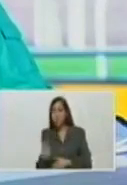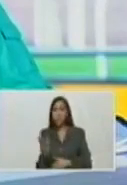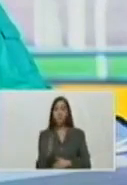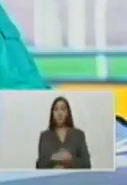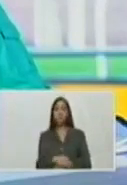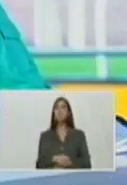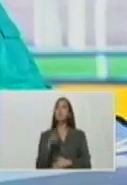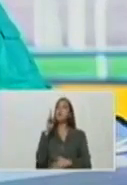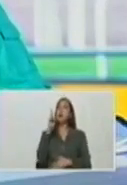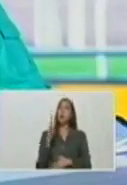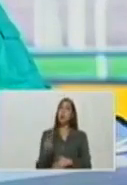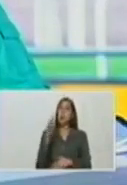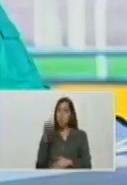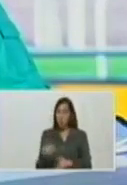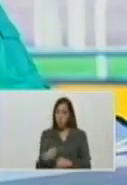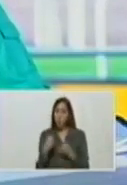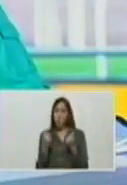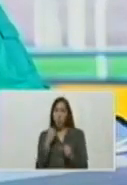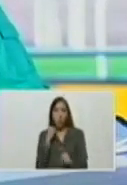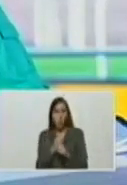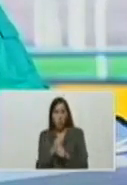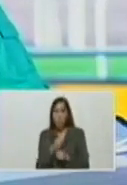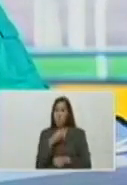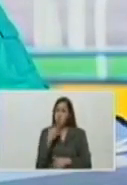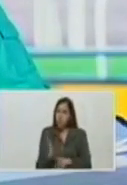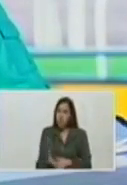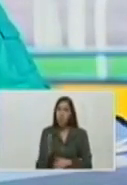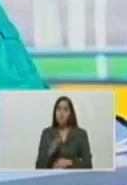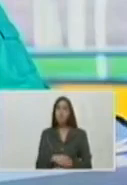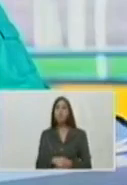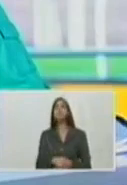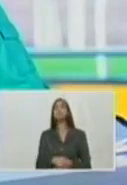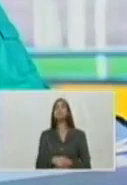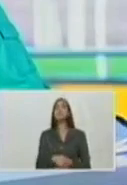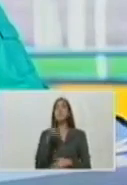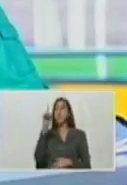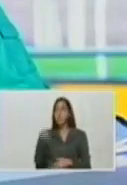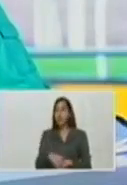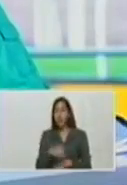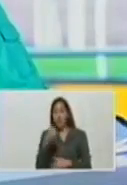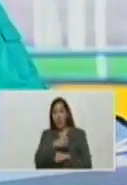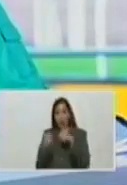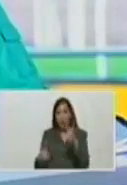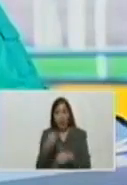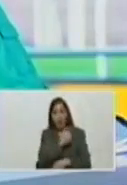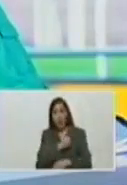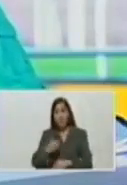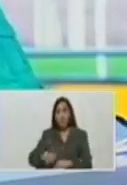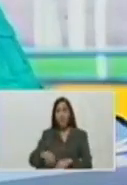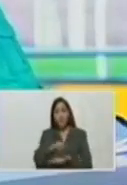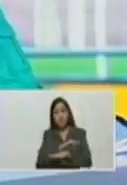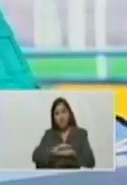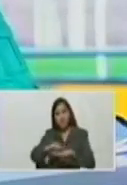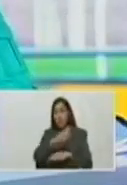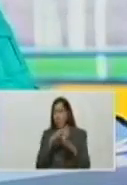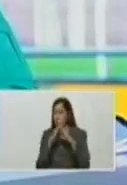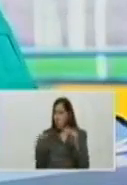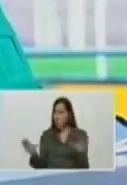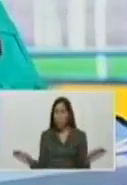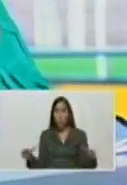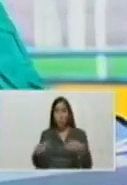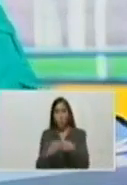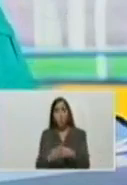he visto muy activa, muy viva. He visto a las viceministras, viceministros, a todas las